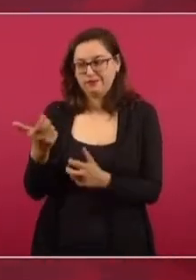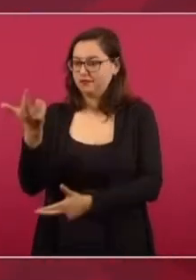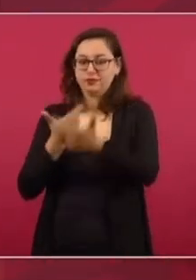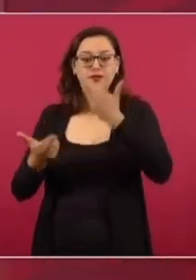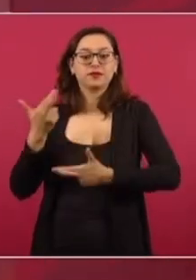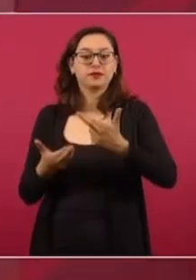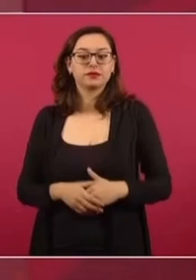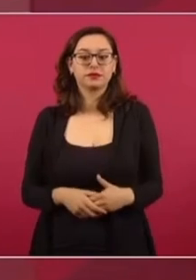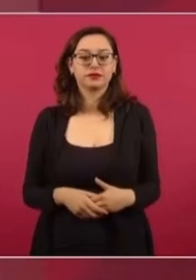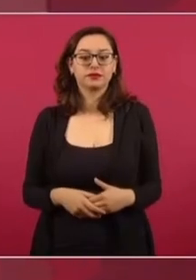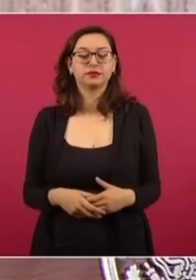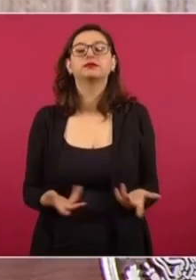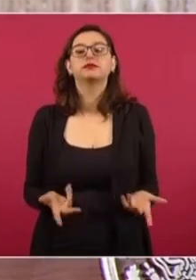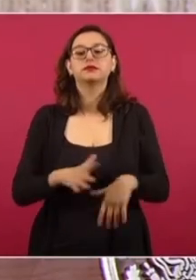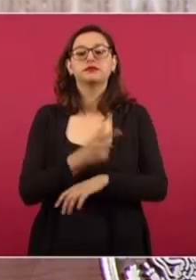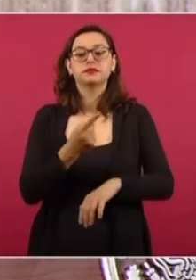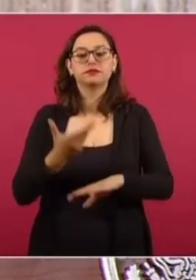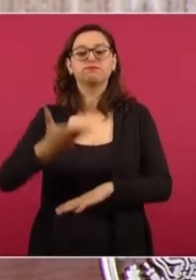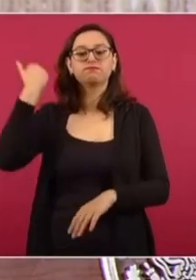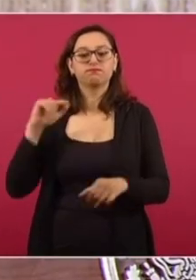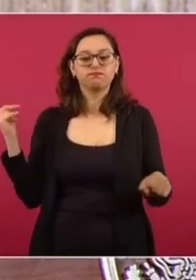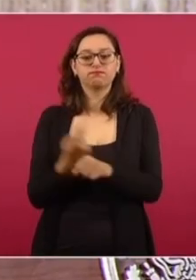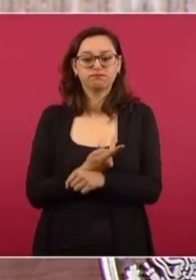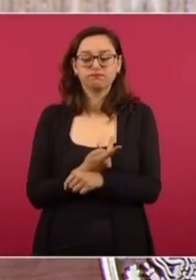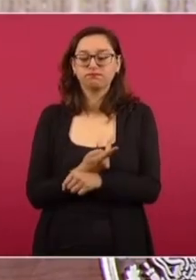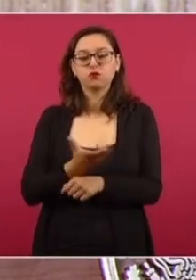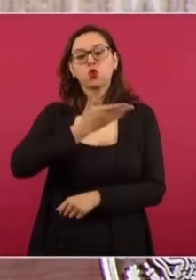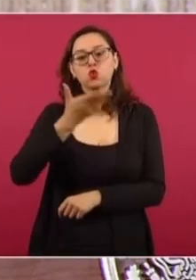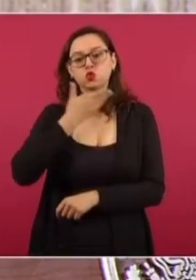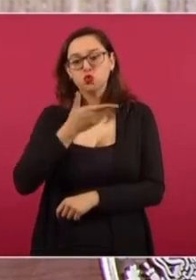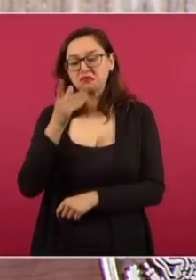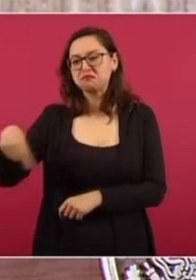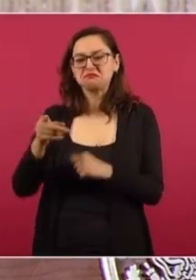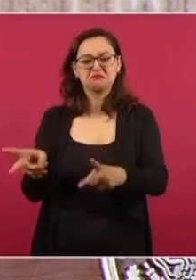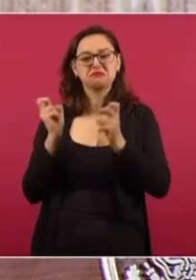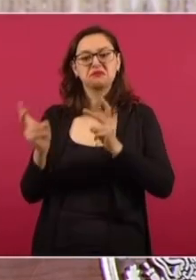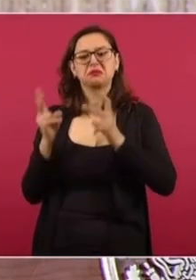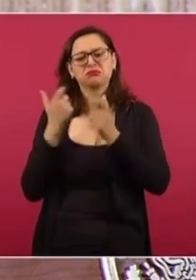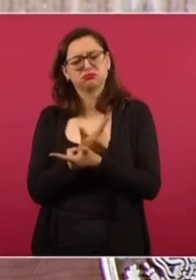y al final hasta se les tenía que devolver lo confiscado.